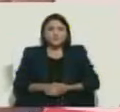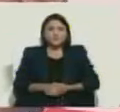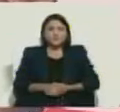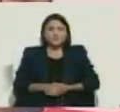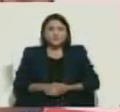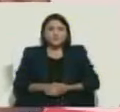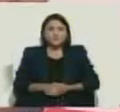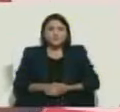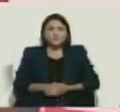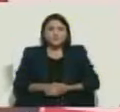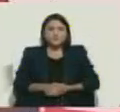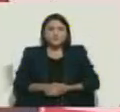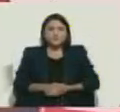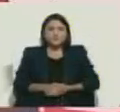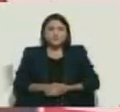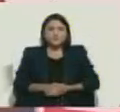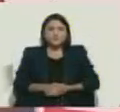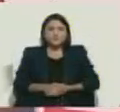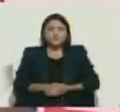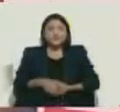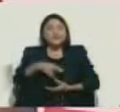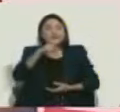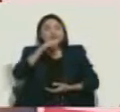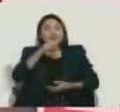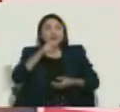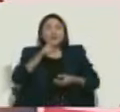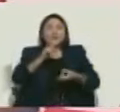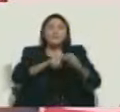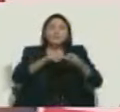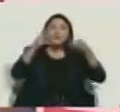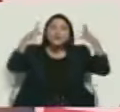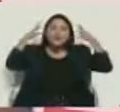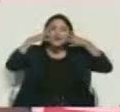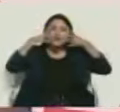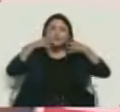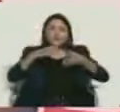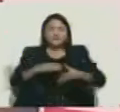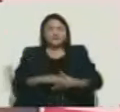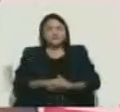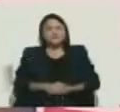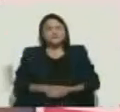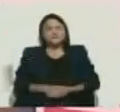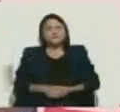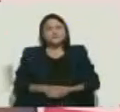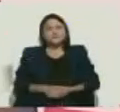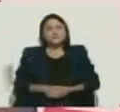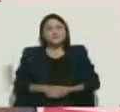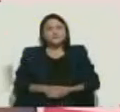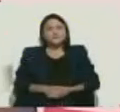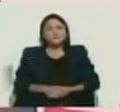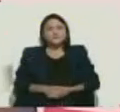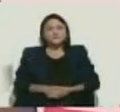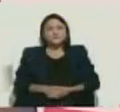No es nieto de Ledesma, es nieto de la mujer de Ledesma. Es nieto de la mujer de Ledesma.